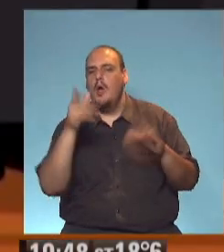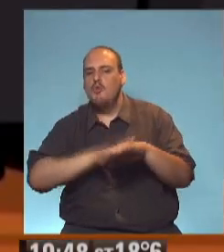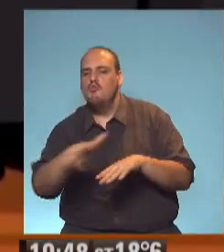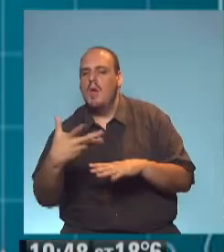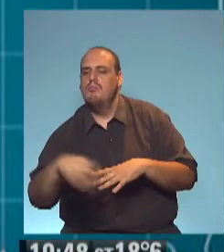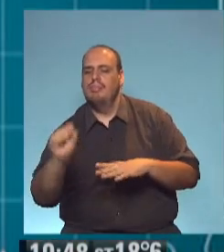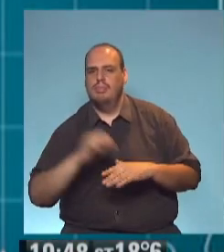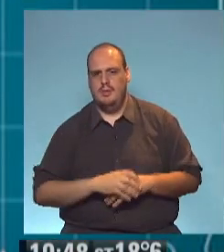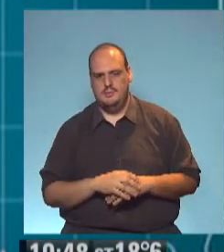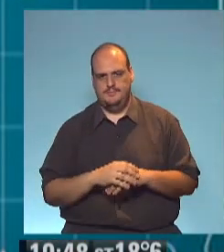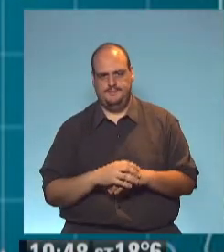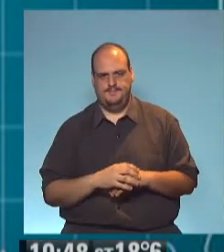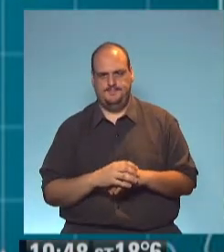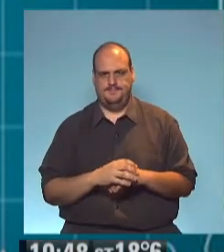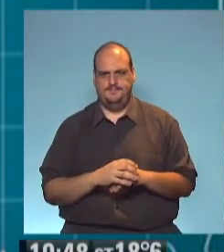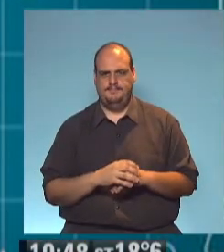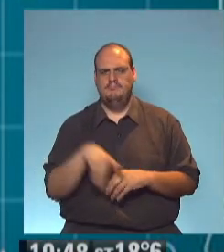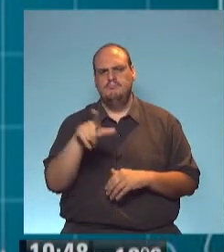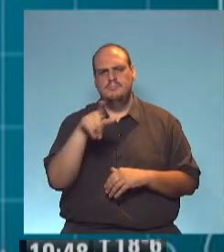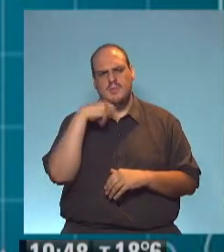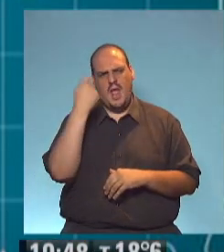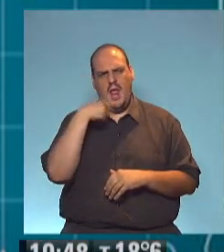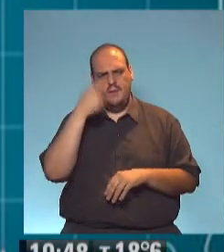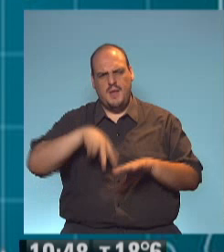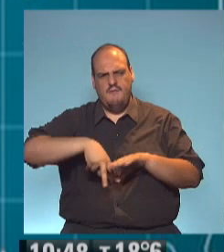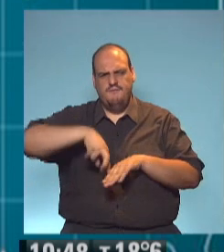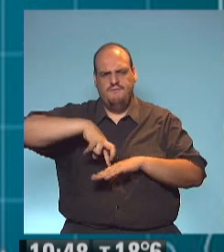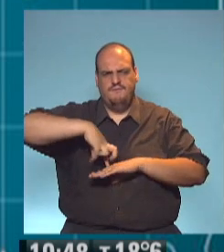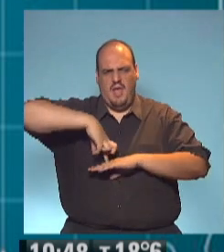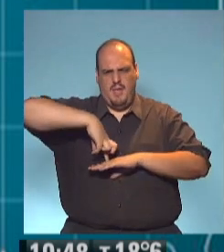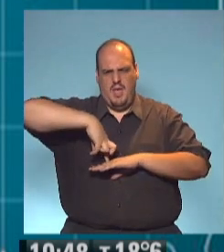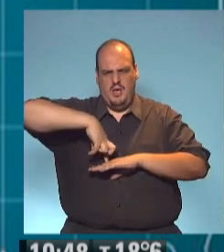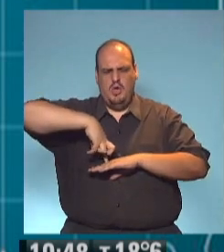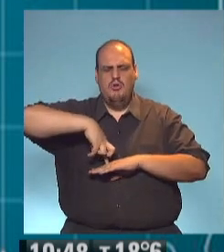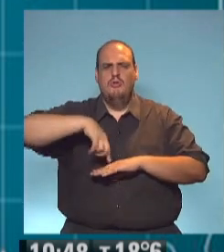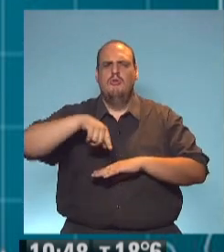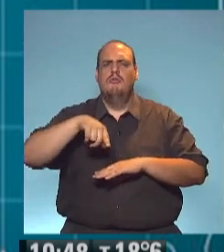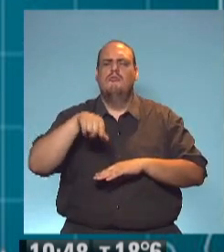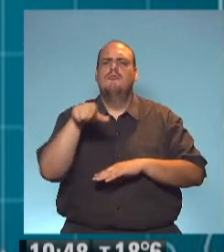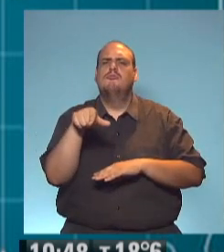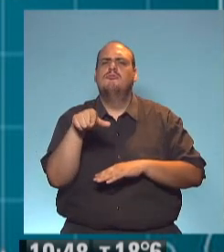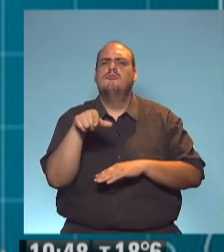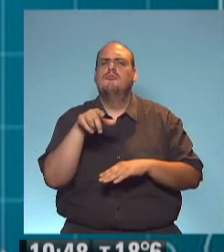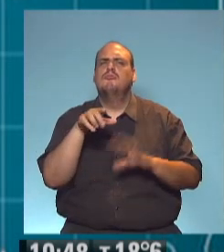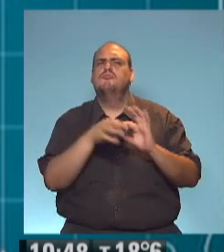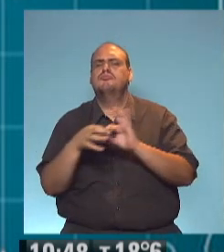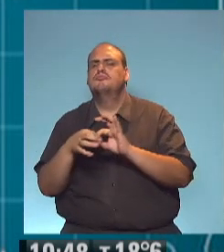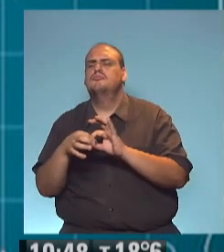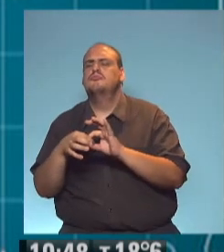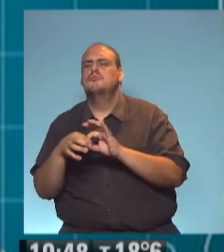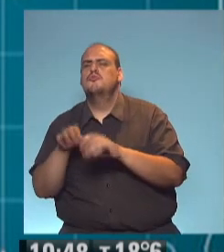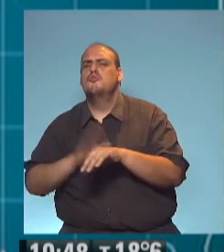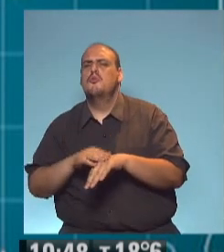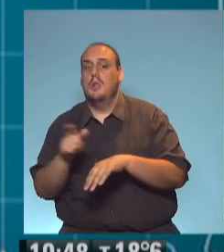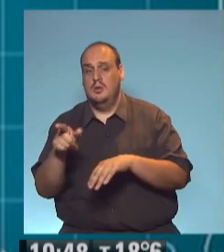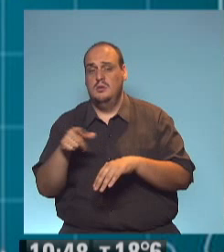¡Una pista! Este animal es un flamenco. Me pregunto cuál será la conexión con el culpable. El flamenco también